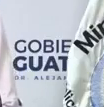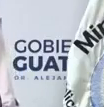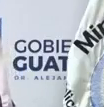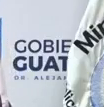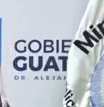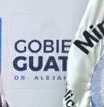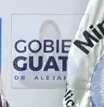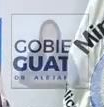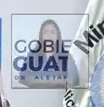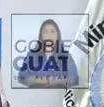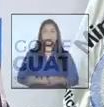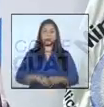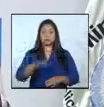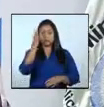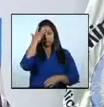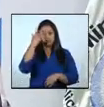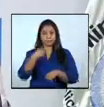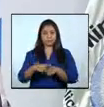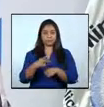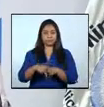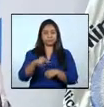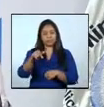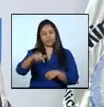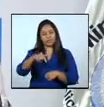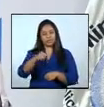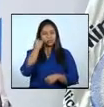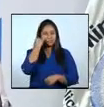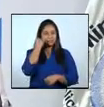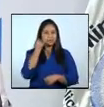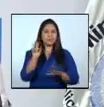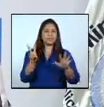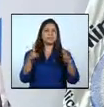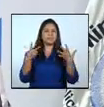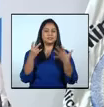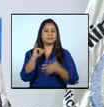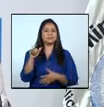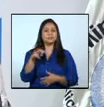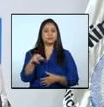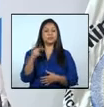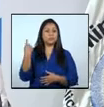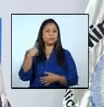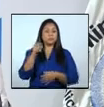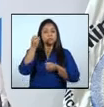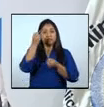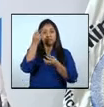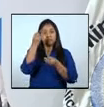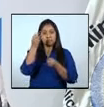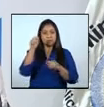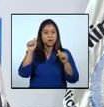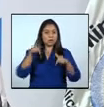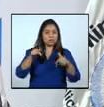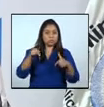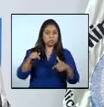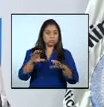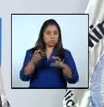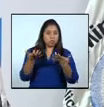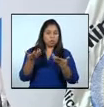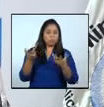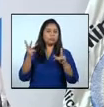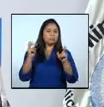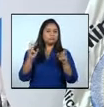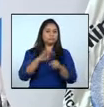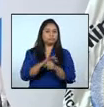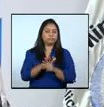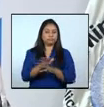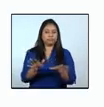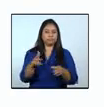Buenas tardes. Les saludo este miércoles 17 de junio para darles a conocer la actualización de casos de coronavirus